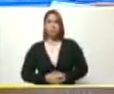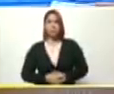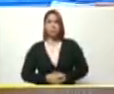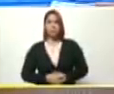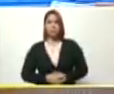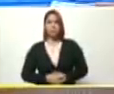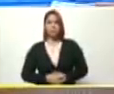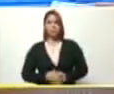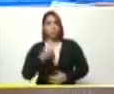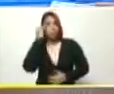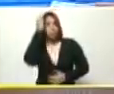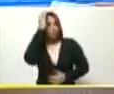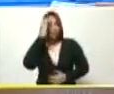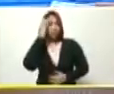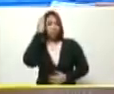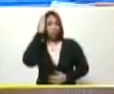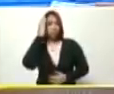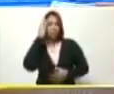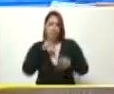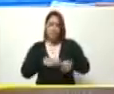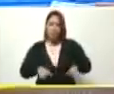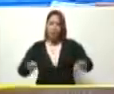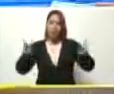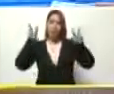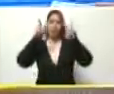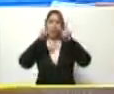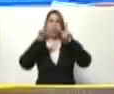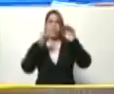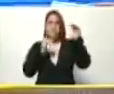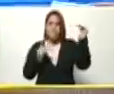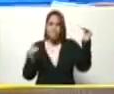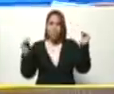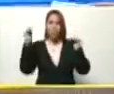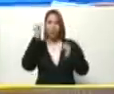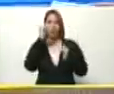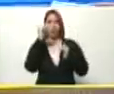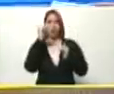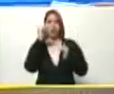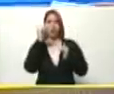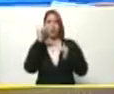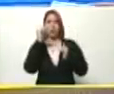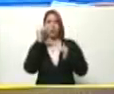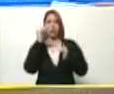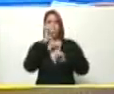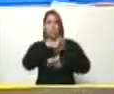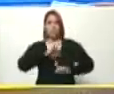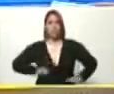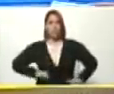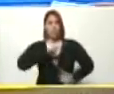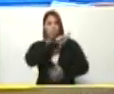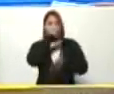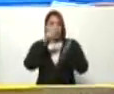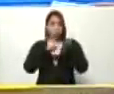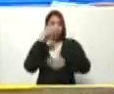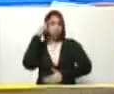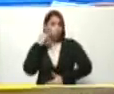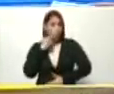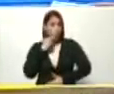por la conciencia, por los valores, por la moral de la Fuerza Armada Nacional